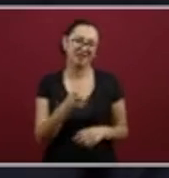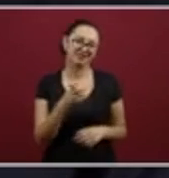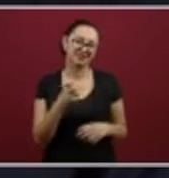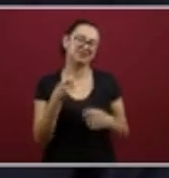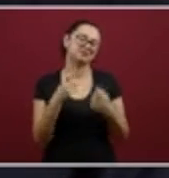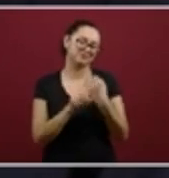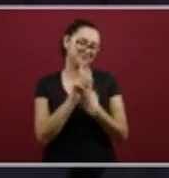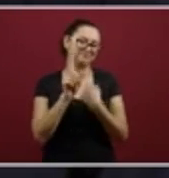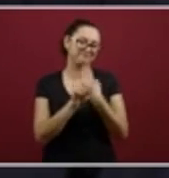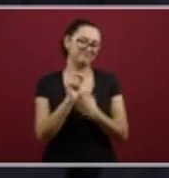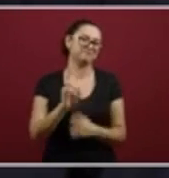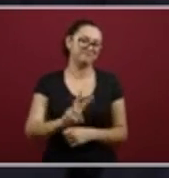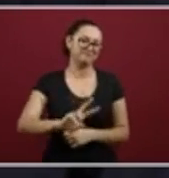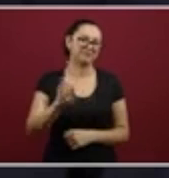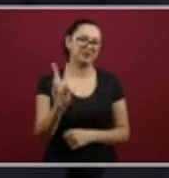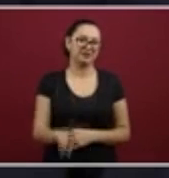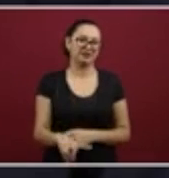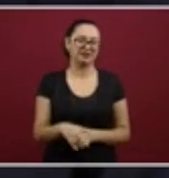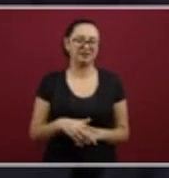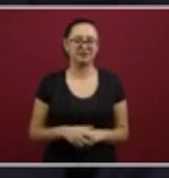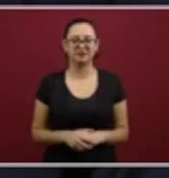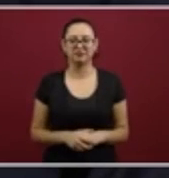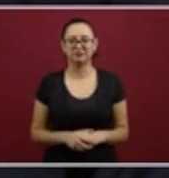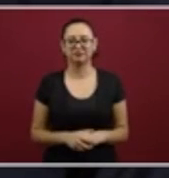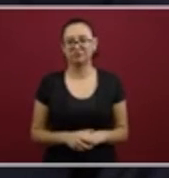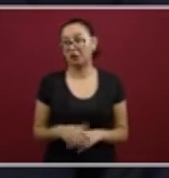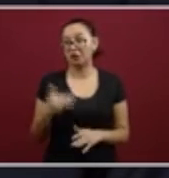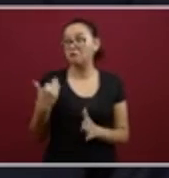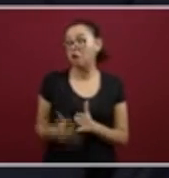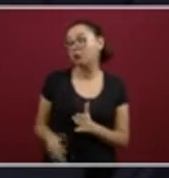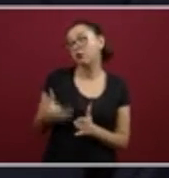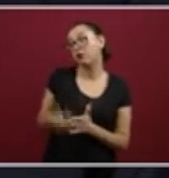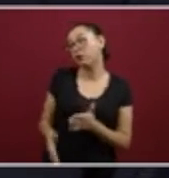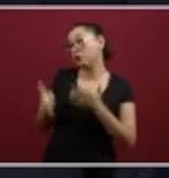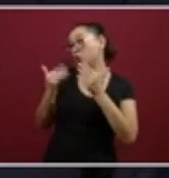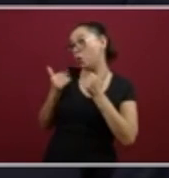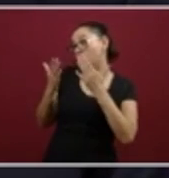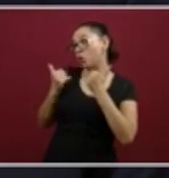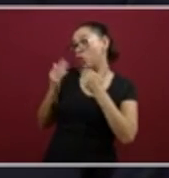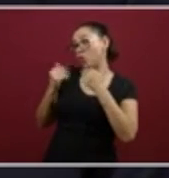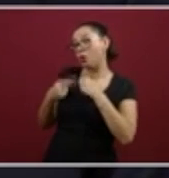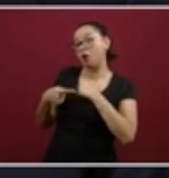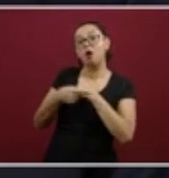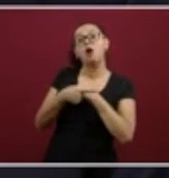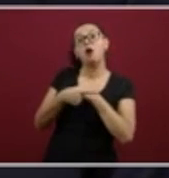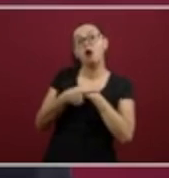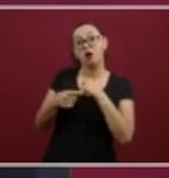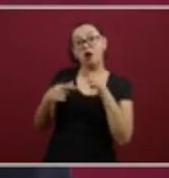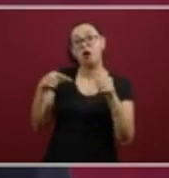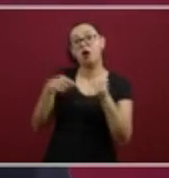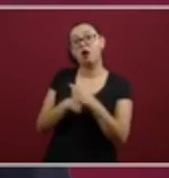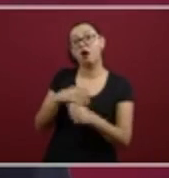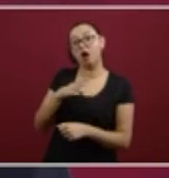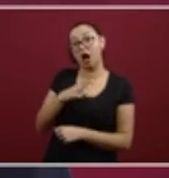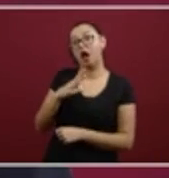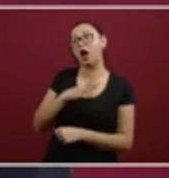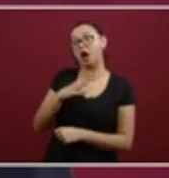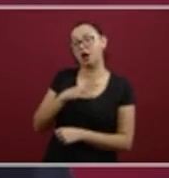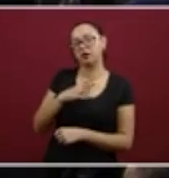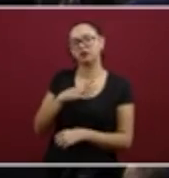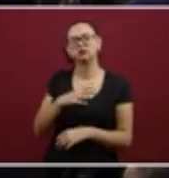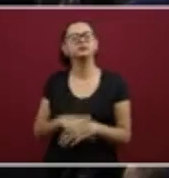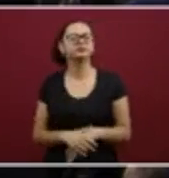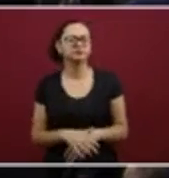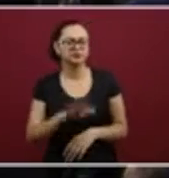Ese era el problema, no que faltara presupuesto. Entonces, ¿sí nos